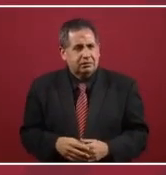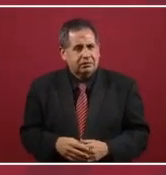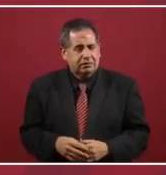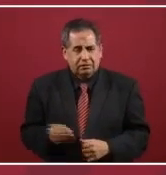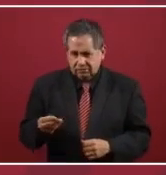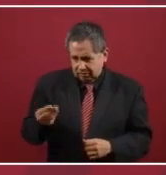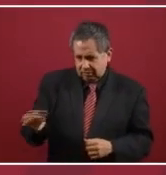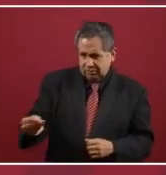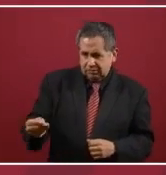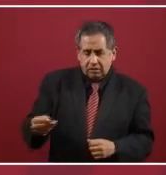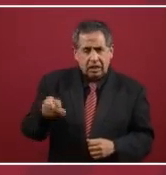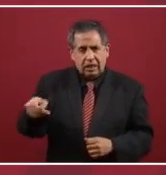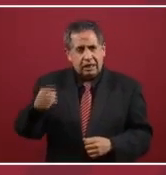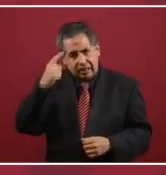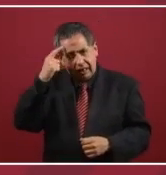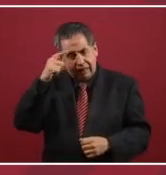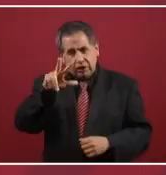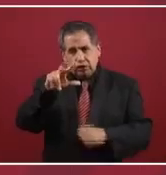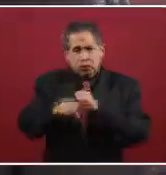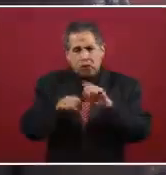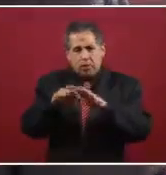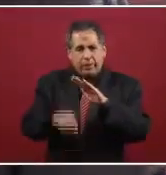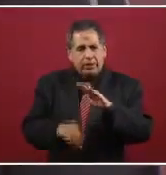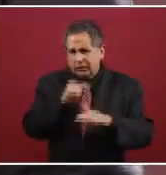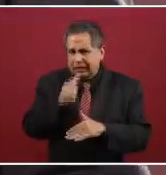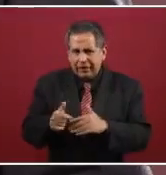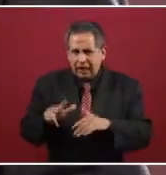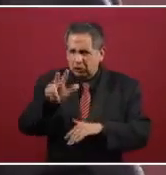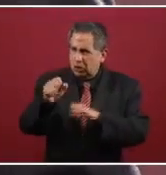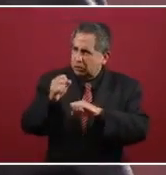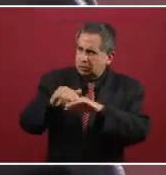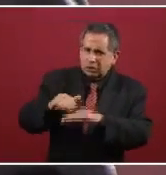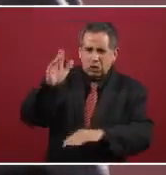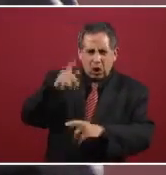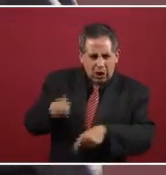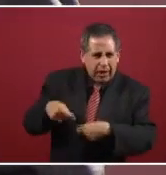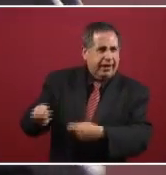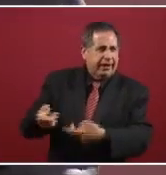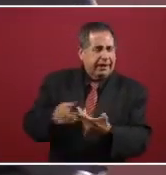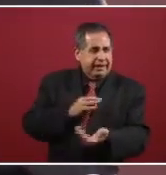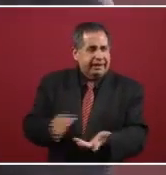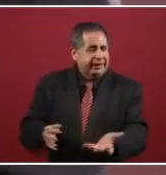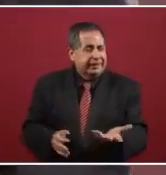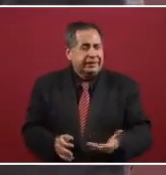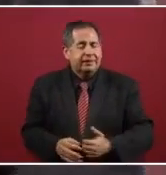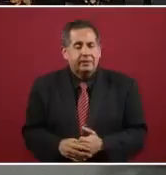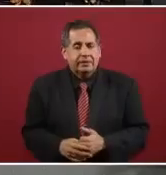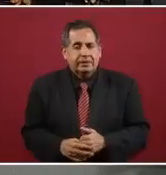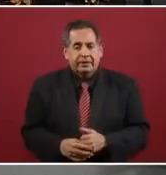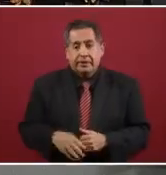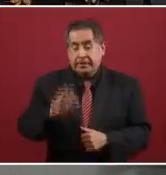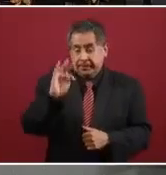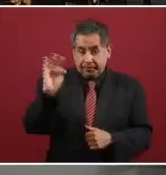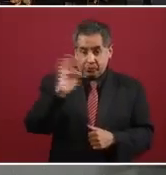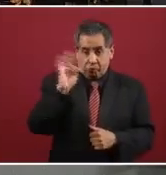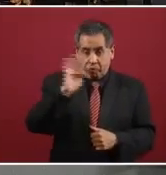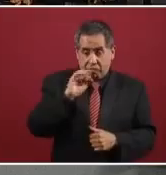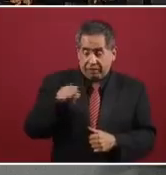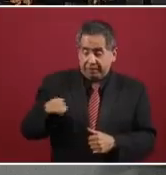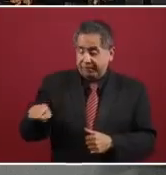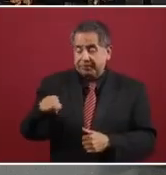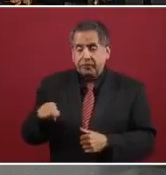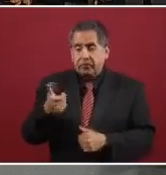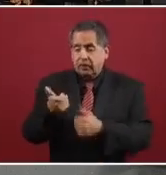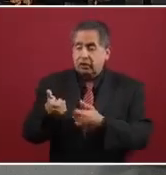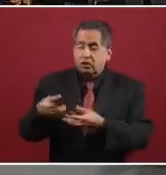si no es menor de edad? Por último, si utiliza el dinero para cualquier otra cosa,